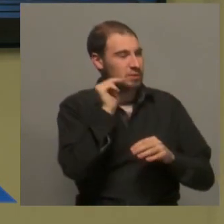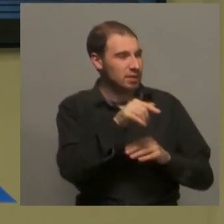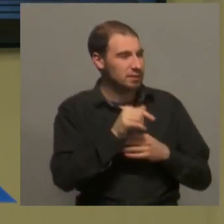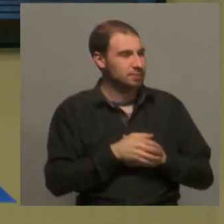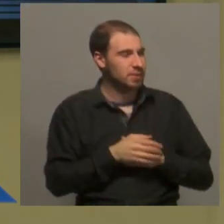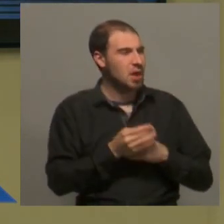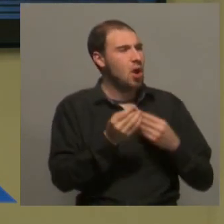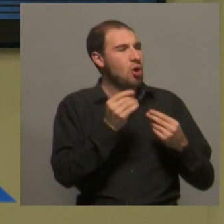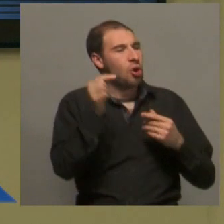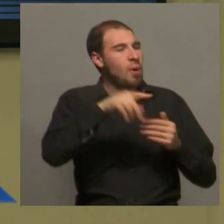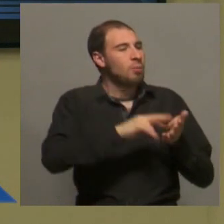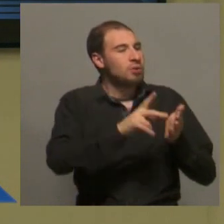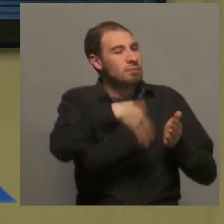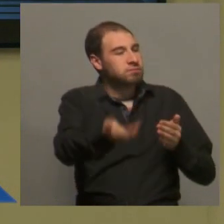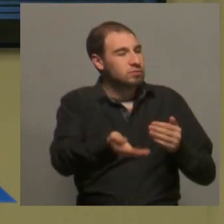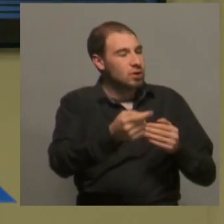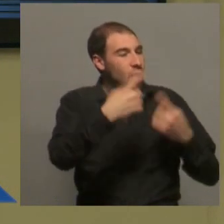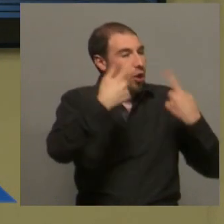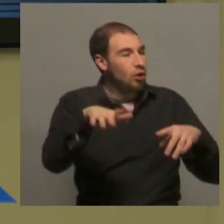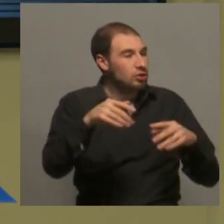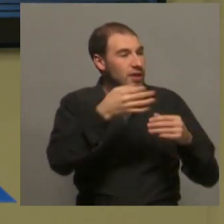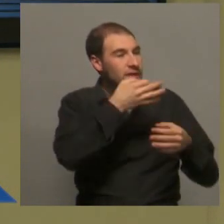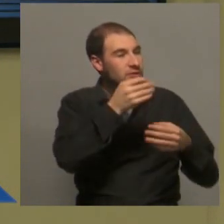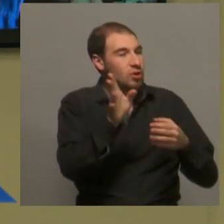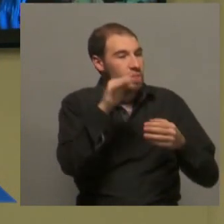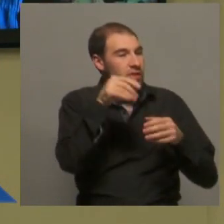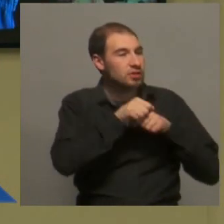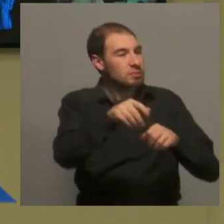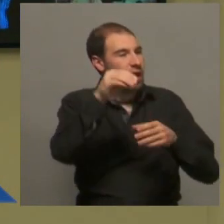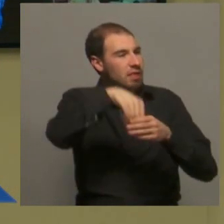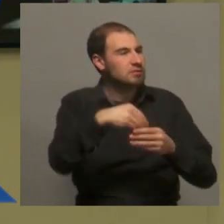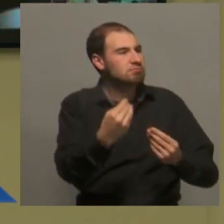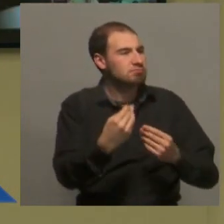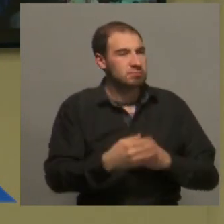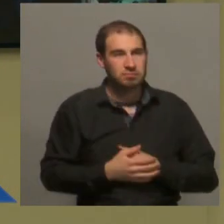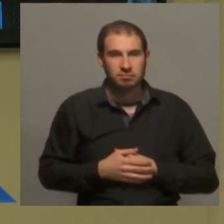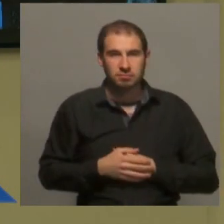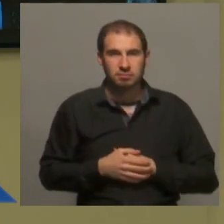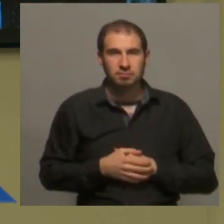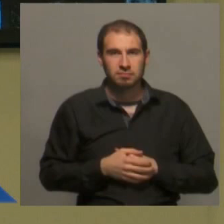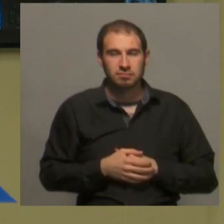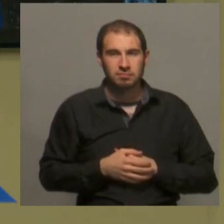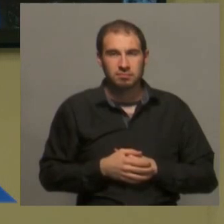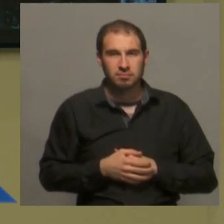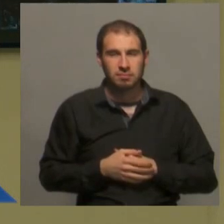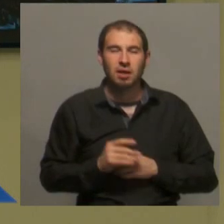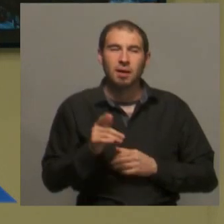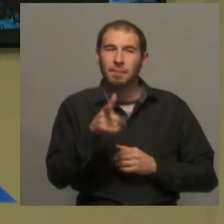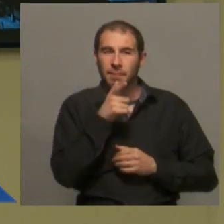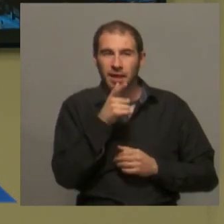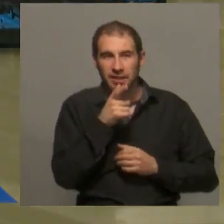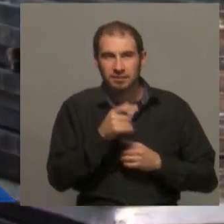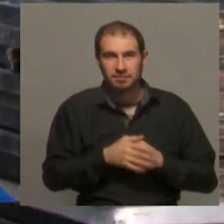universidad, ¿cómo esto puede impactar en los productos que vemos día a día en las góndolas de los supermercados? Todo indica que